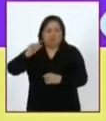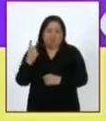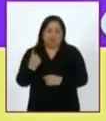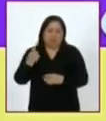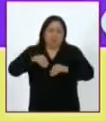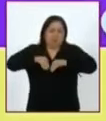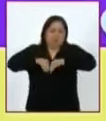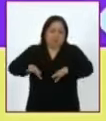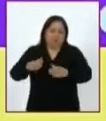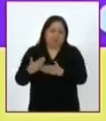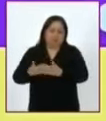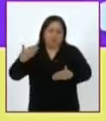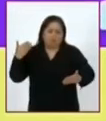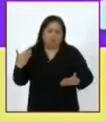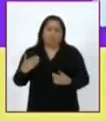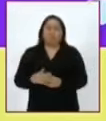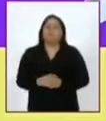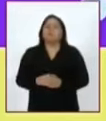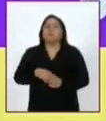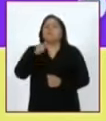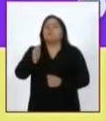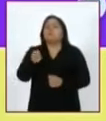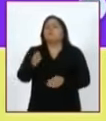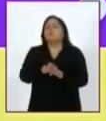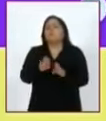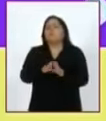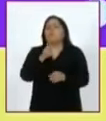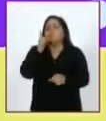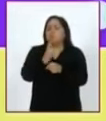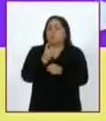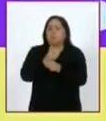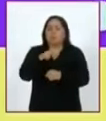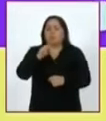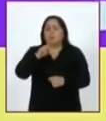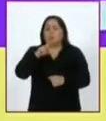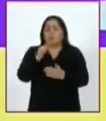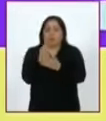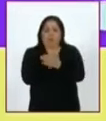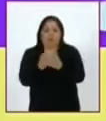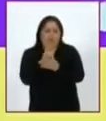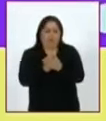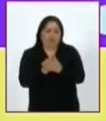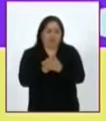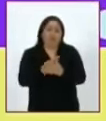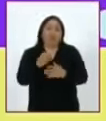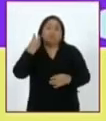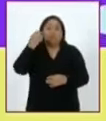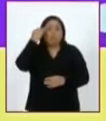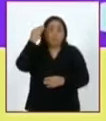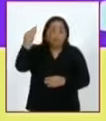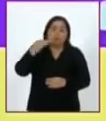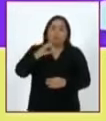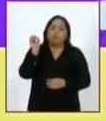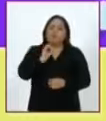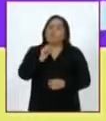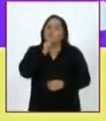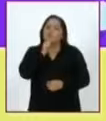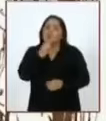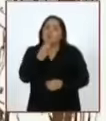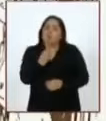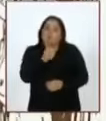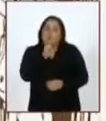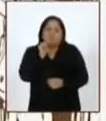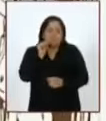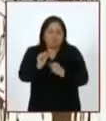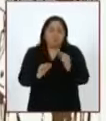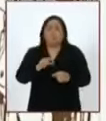publicada en 1971, es considerada la primera novela gráfica, aunque para entonces no se denominaba así.